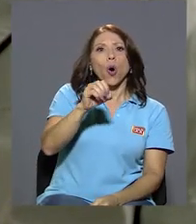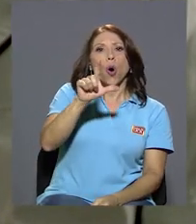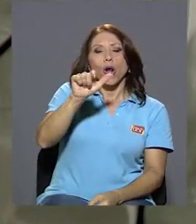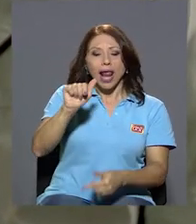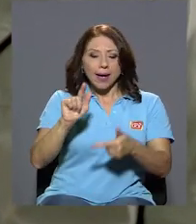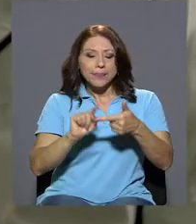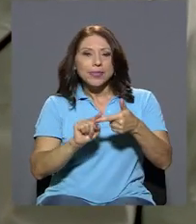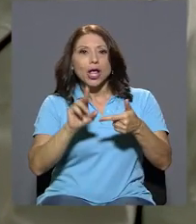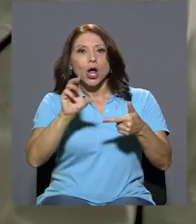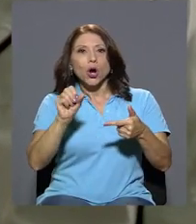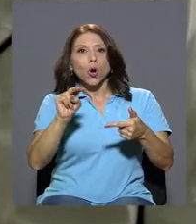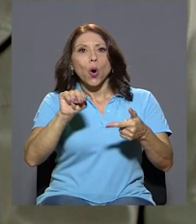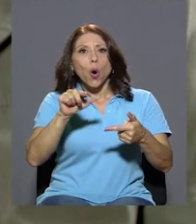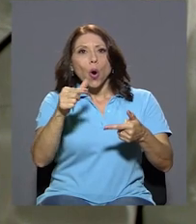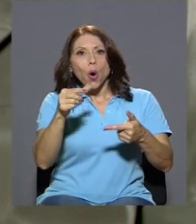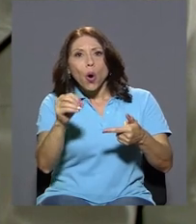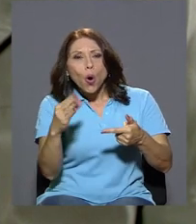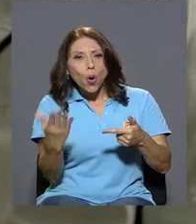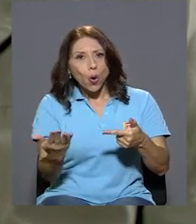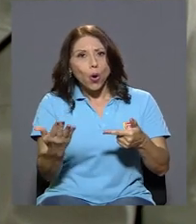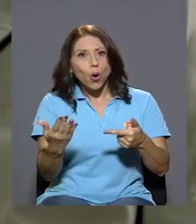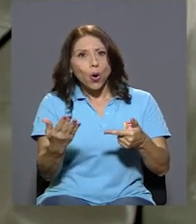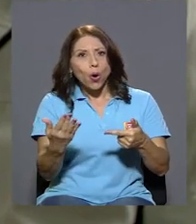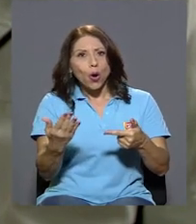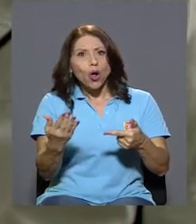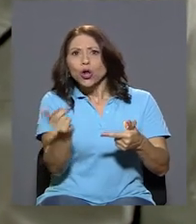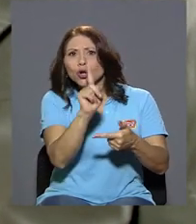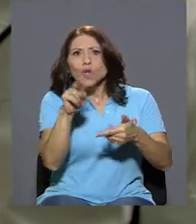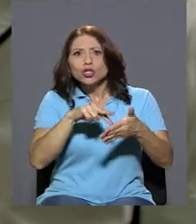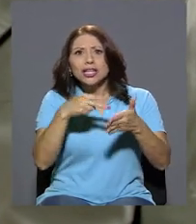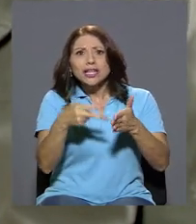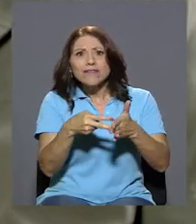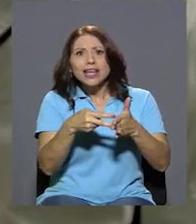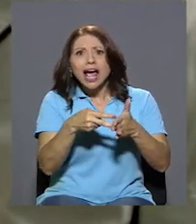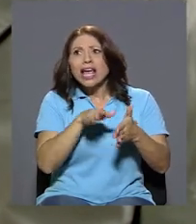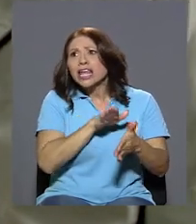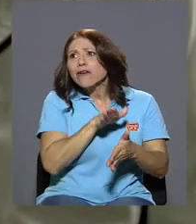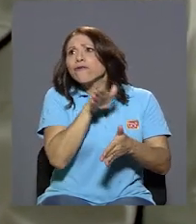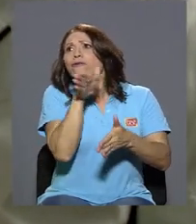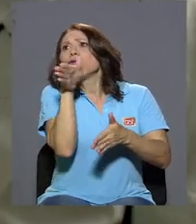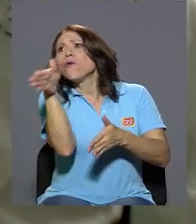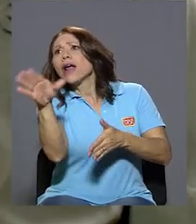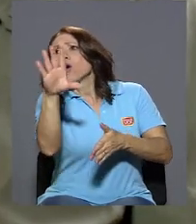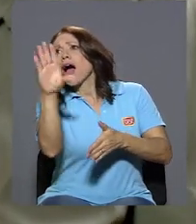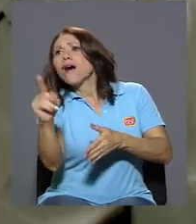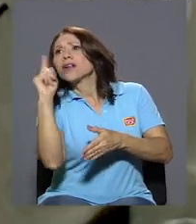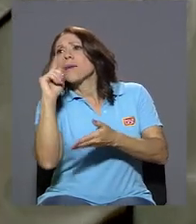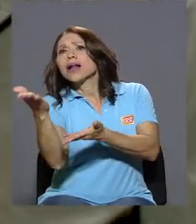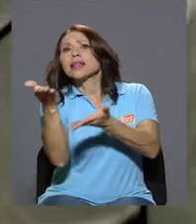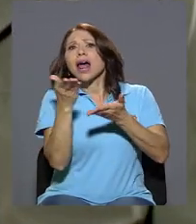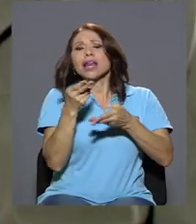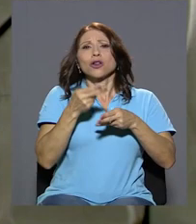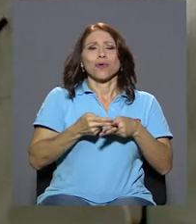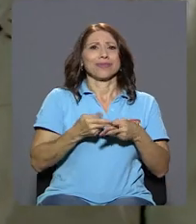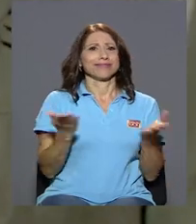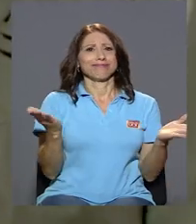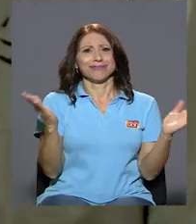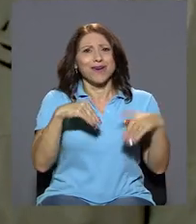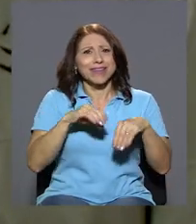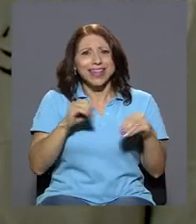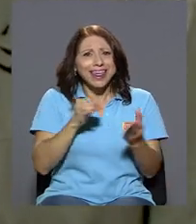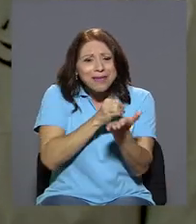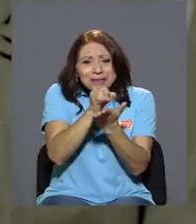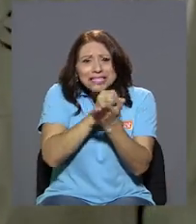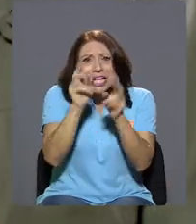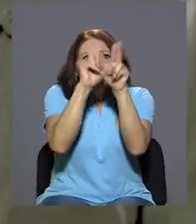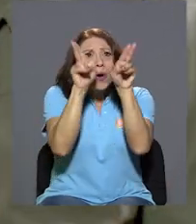congo verdad no fue que fueron a traer el nombre hayan o no hubo una investigación en google